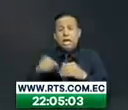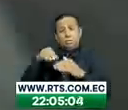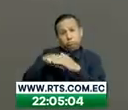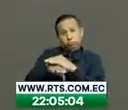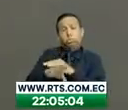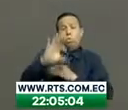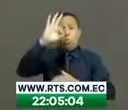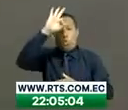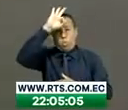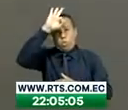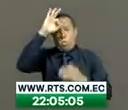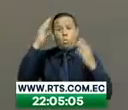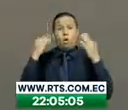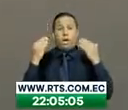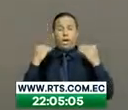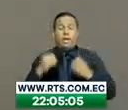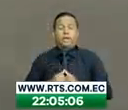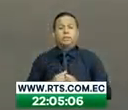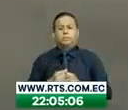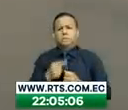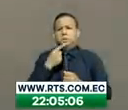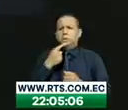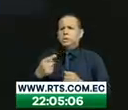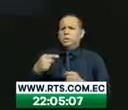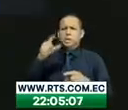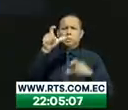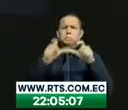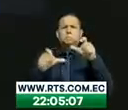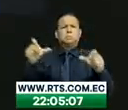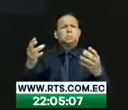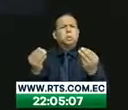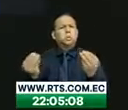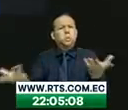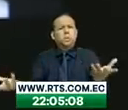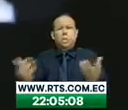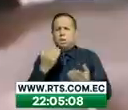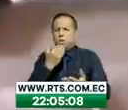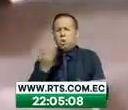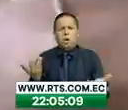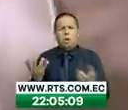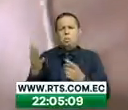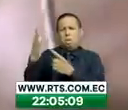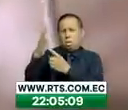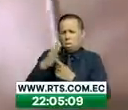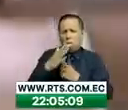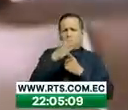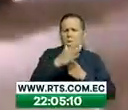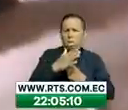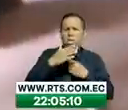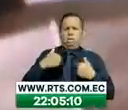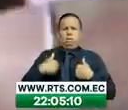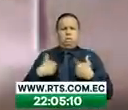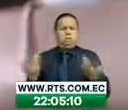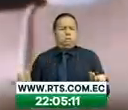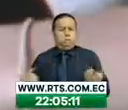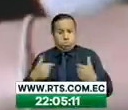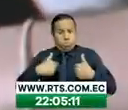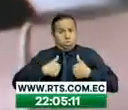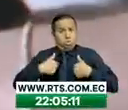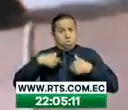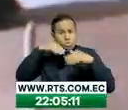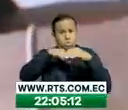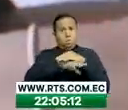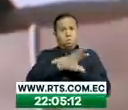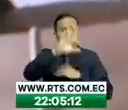cree que existe una campaña para desprestigiar su nombre cuál sea mi mayor pecado enamorarme a mi me dirigen al hospital porque yo tenía que